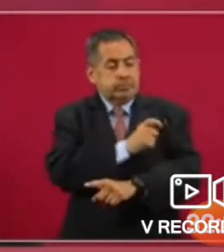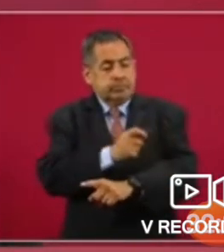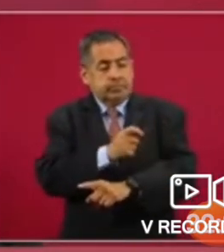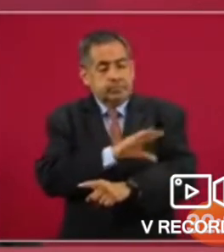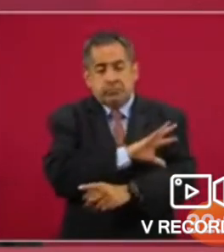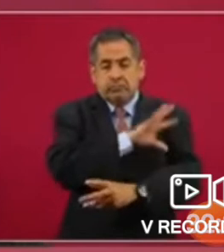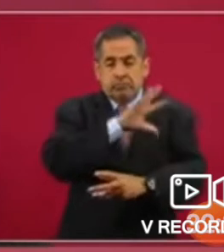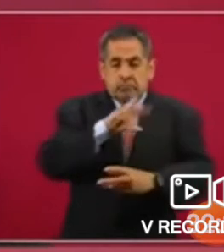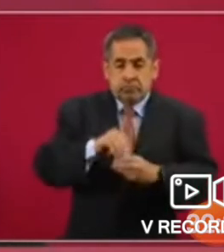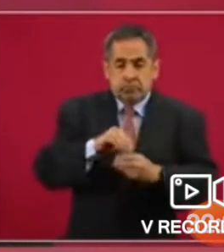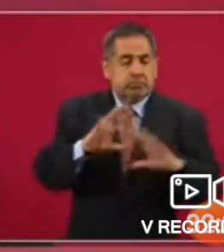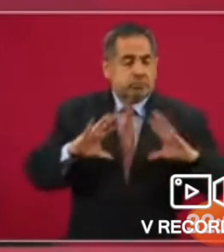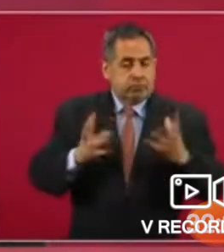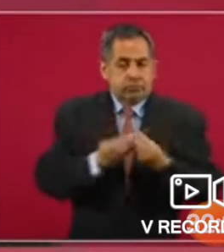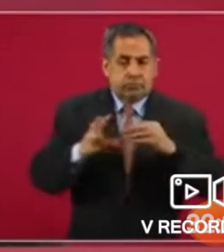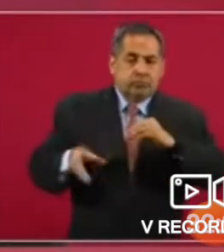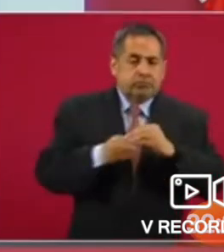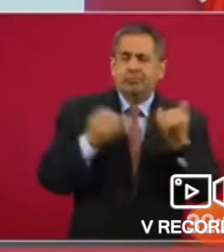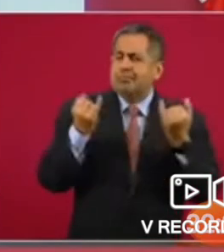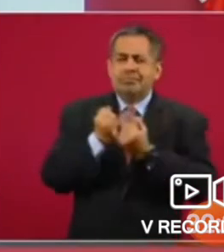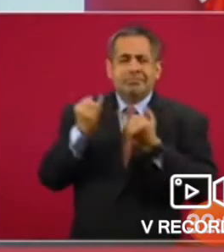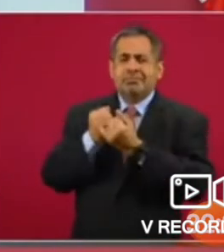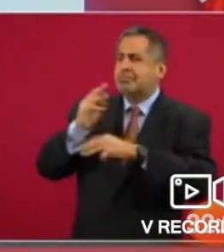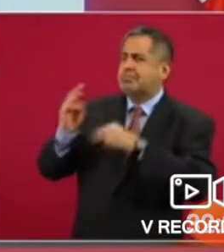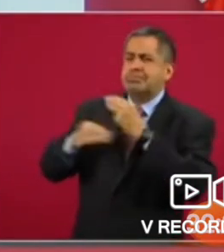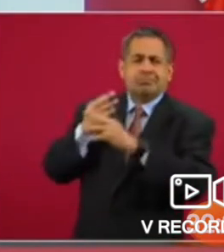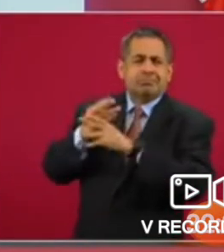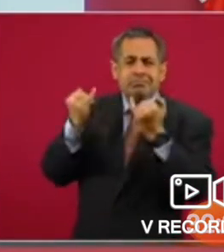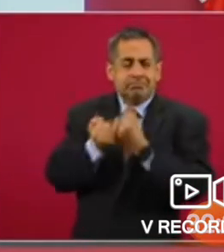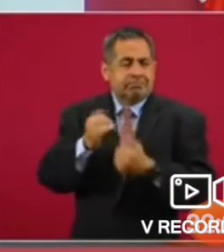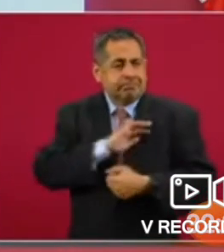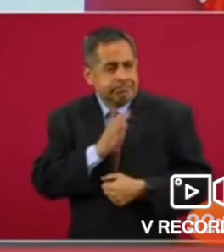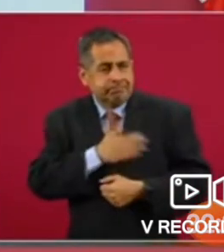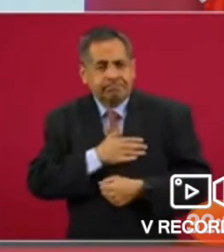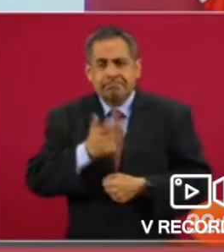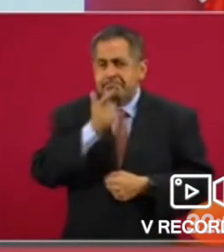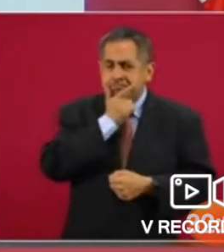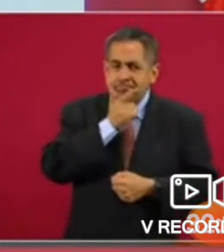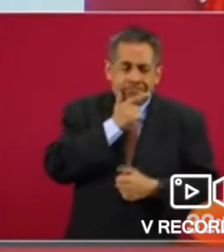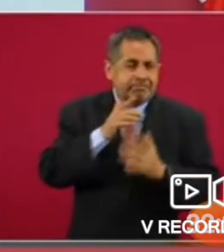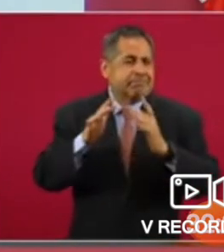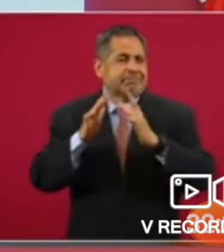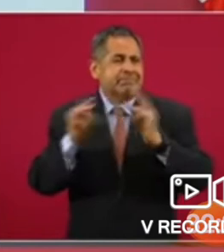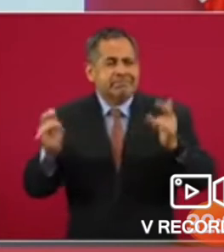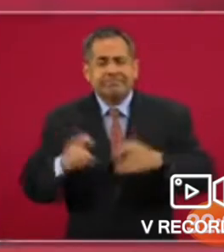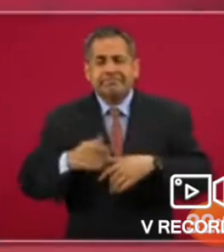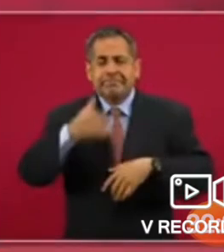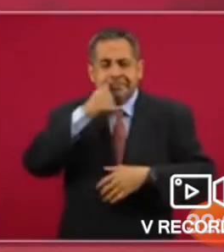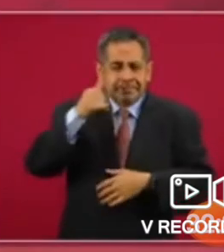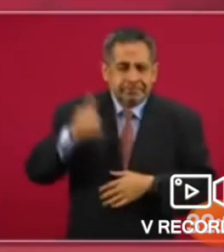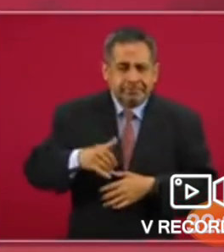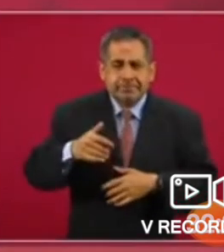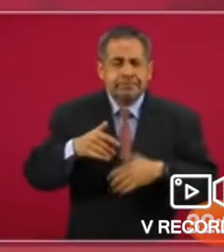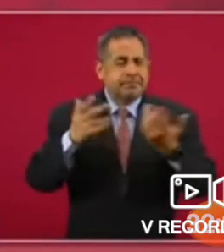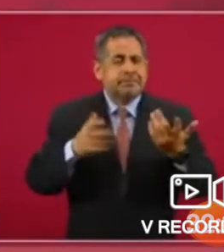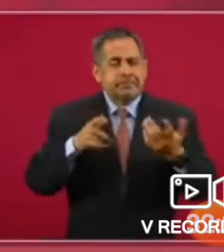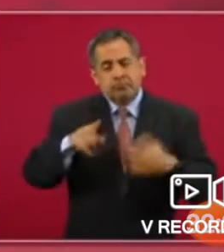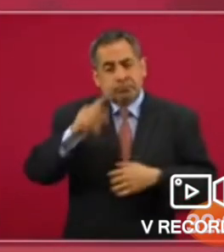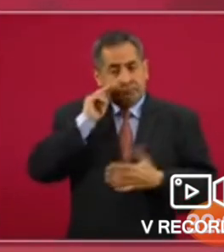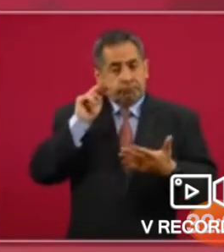ocurrido en varios países del mundo, en España, en Reino Unido, en Francia, en Italia. Si